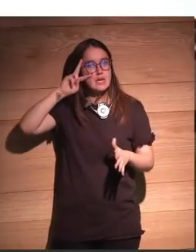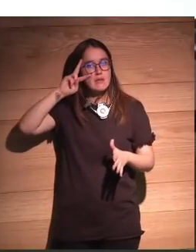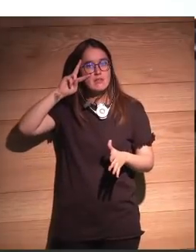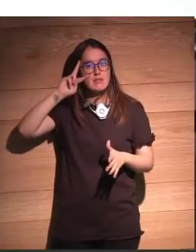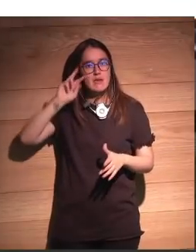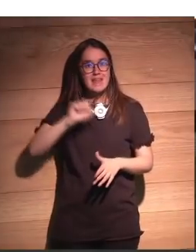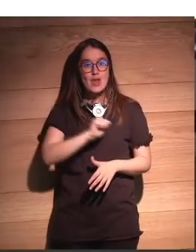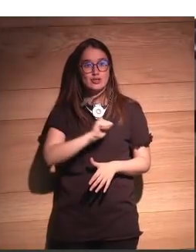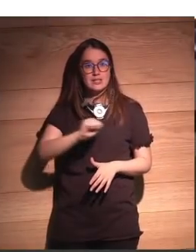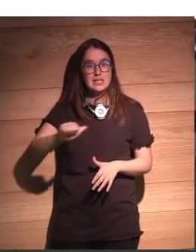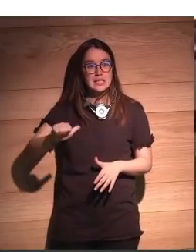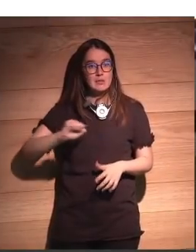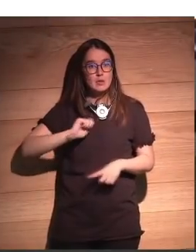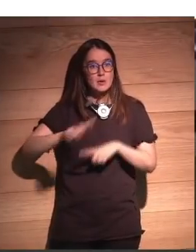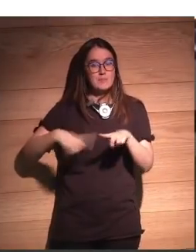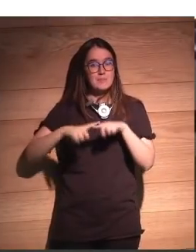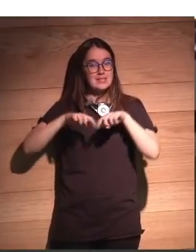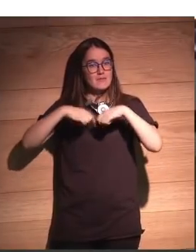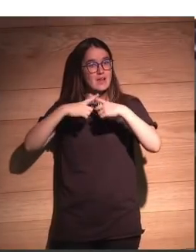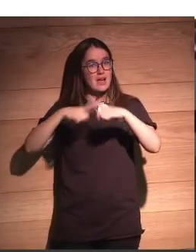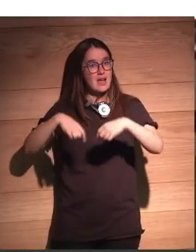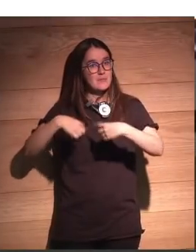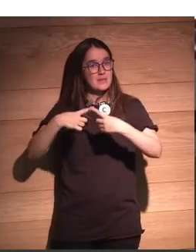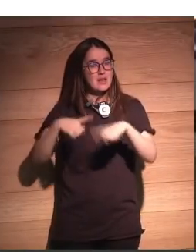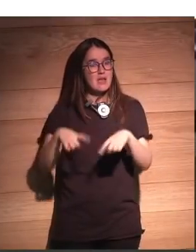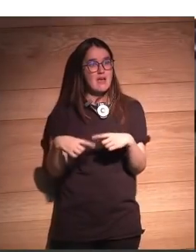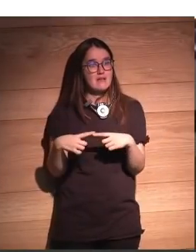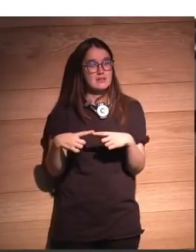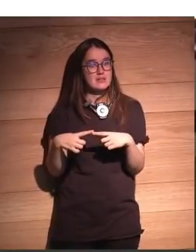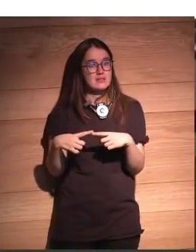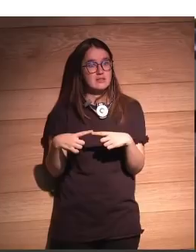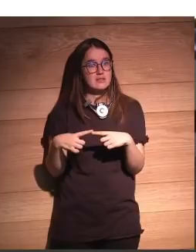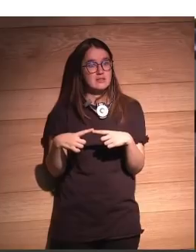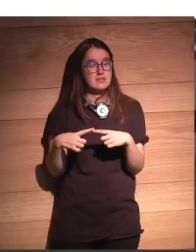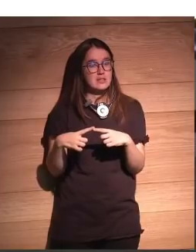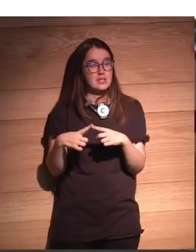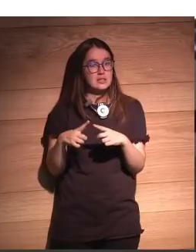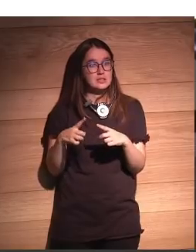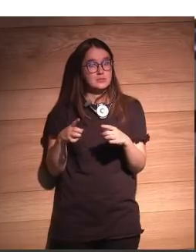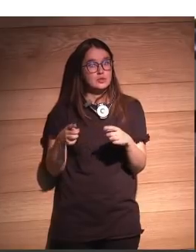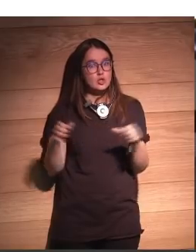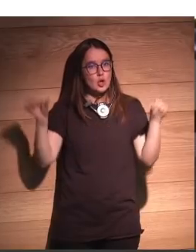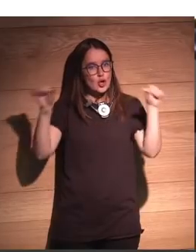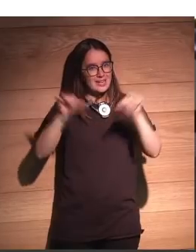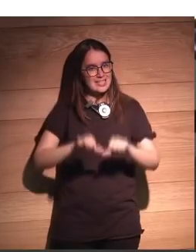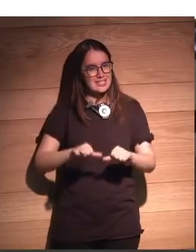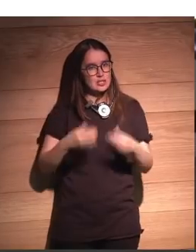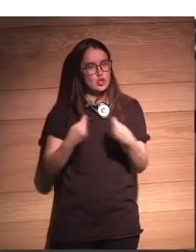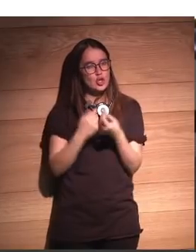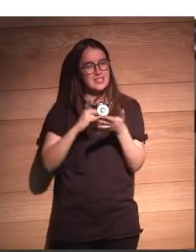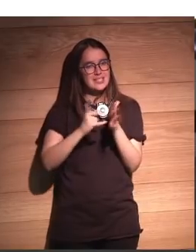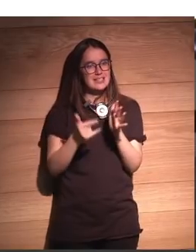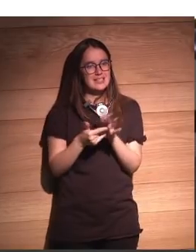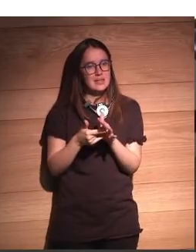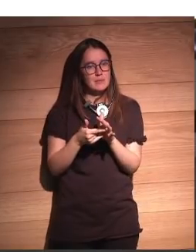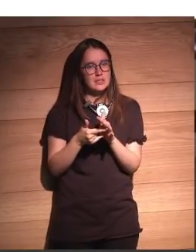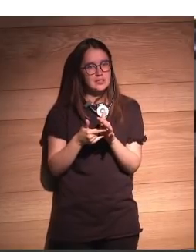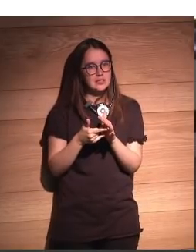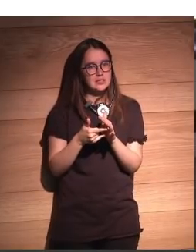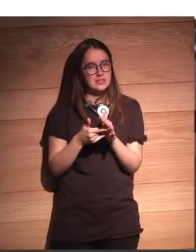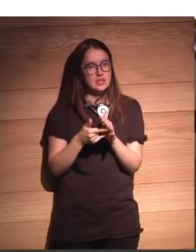los individuos y de las familias y las crisis que tienen con sistemas